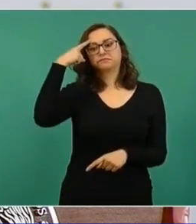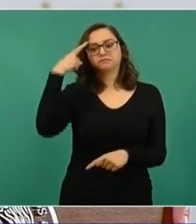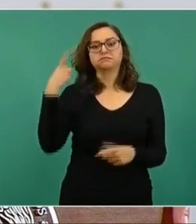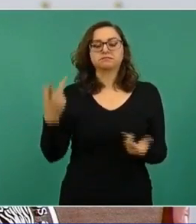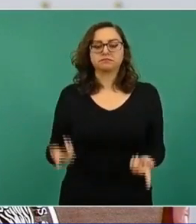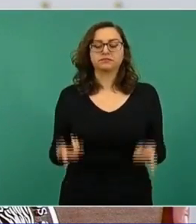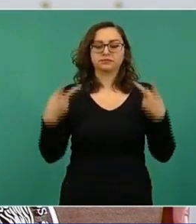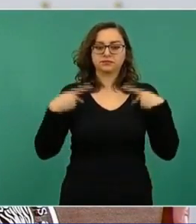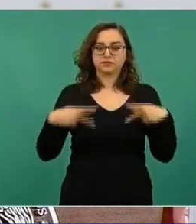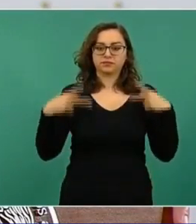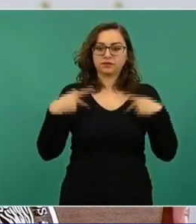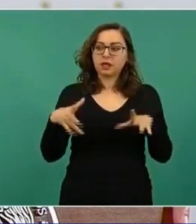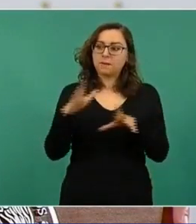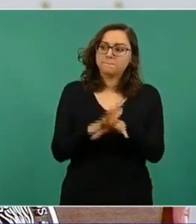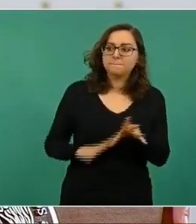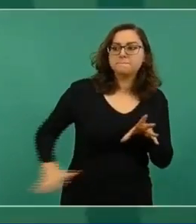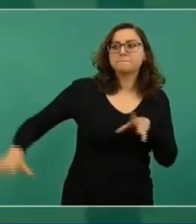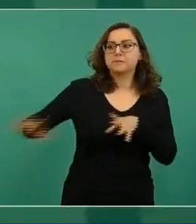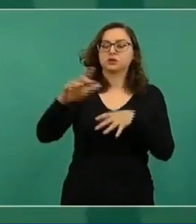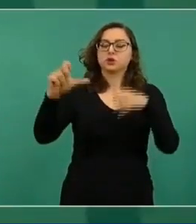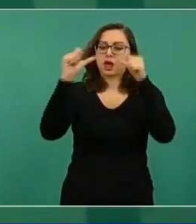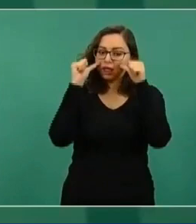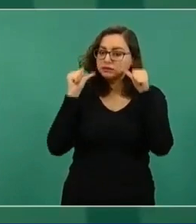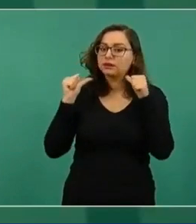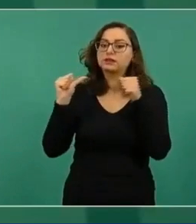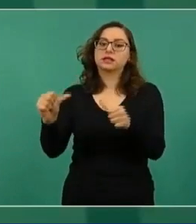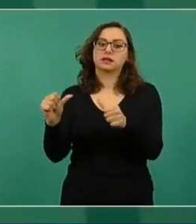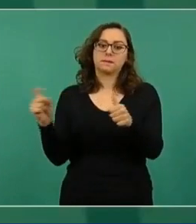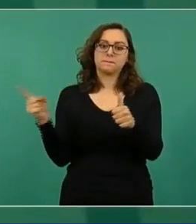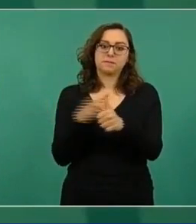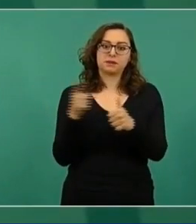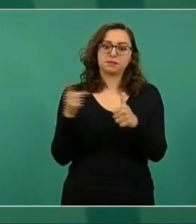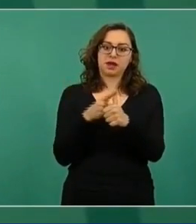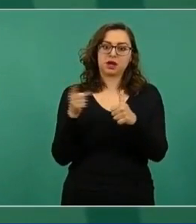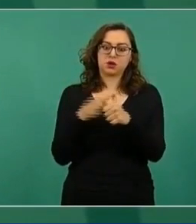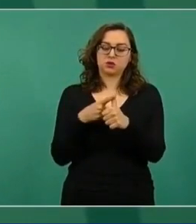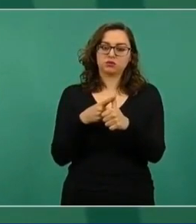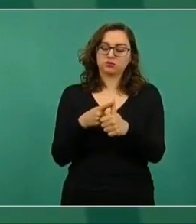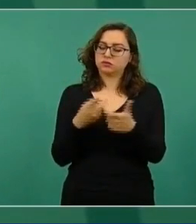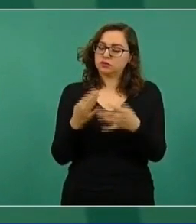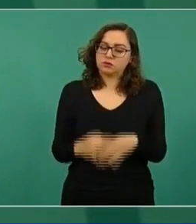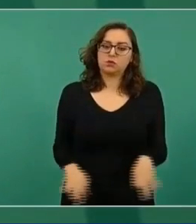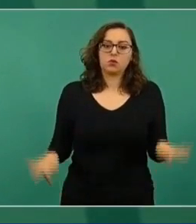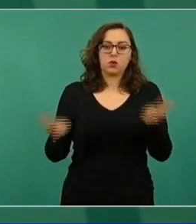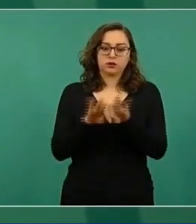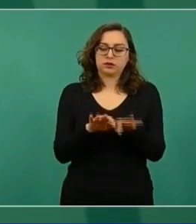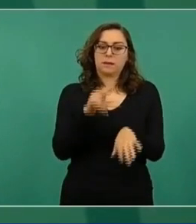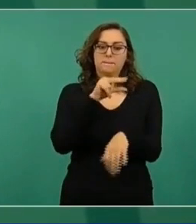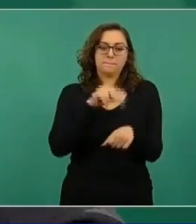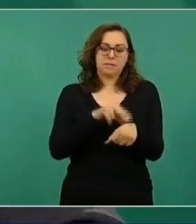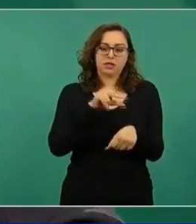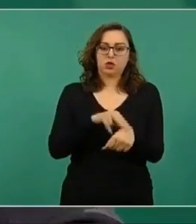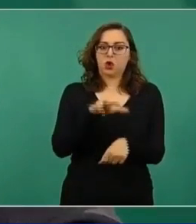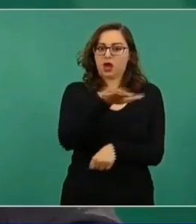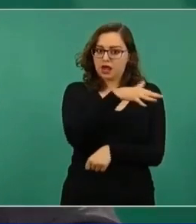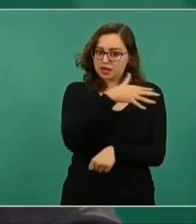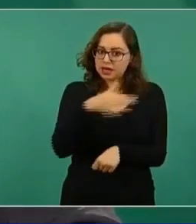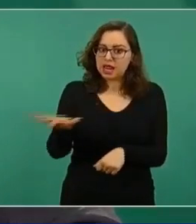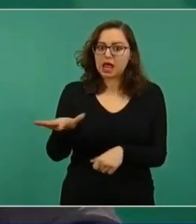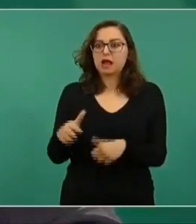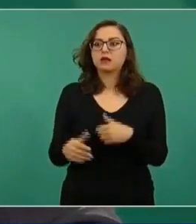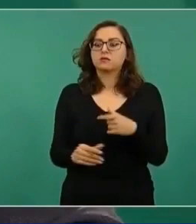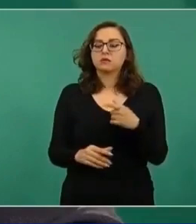la atención primaria a la salud, donde los médicos generales son centrales, no los únicos, y que progresivamente